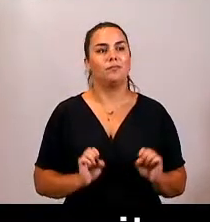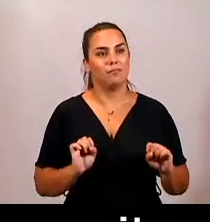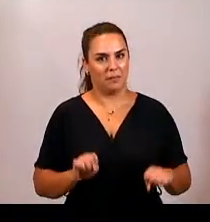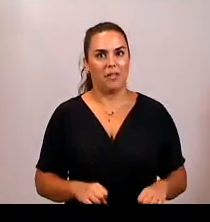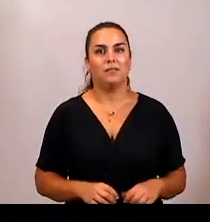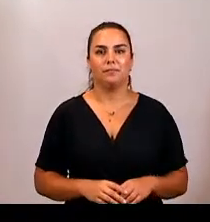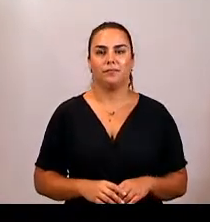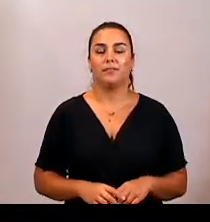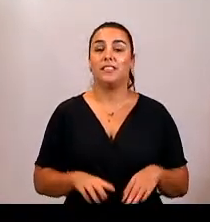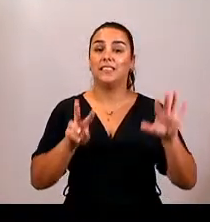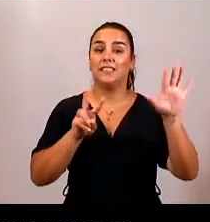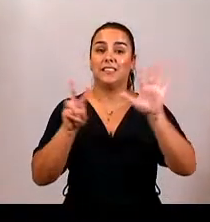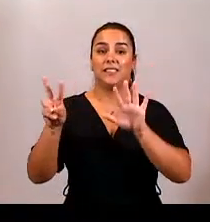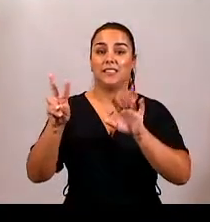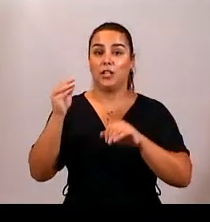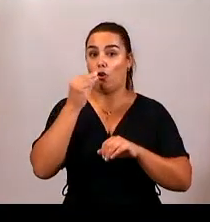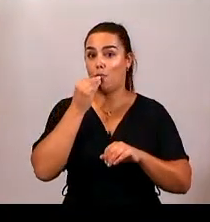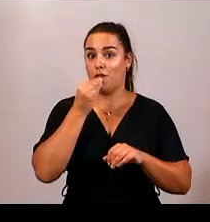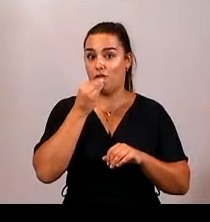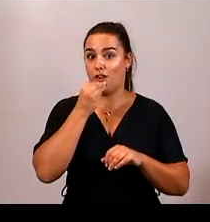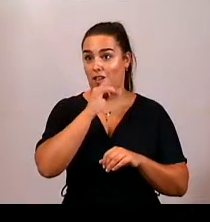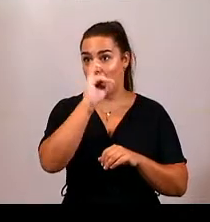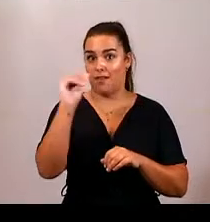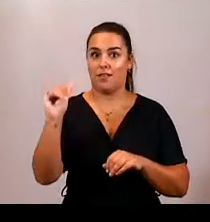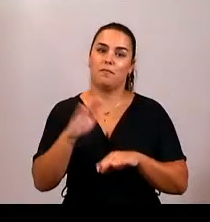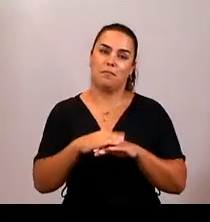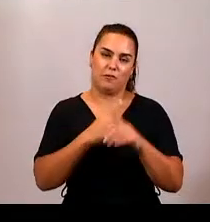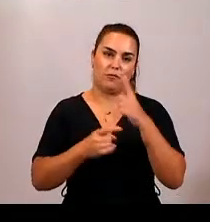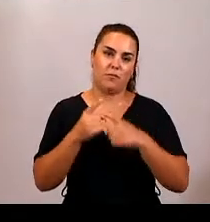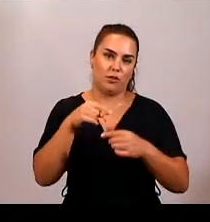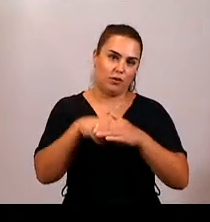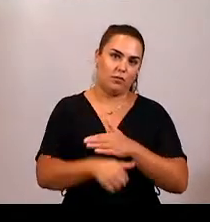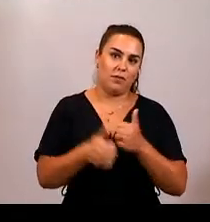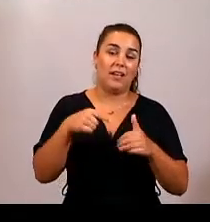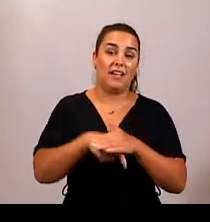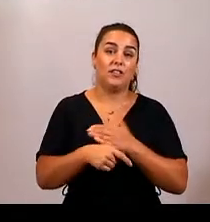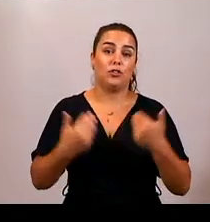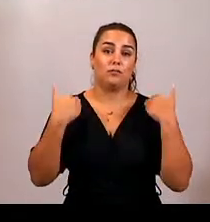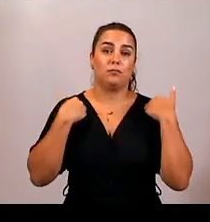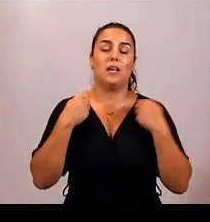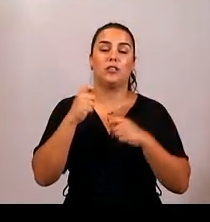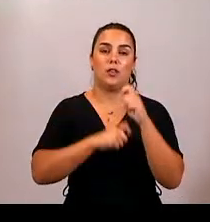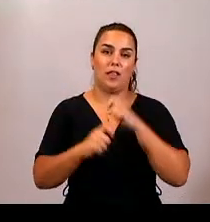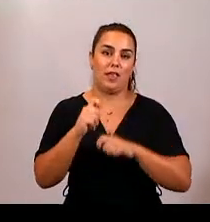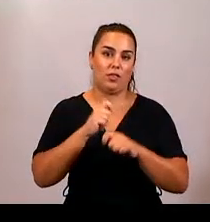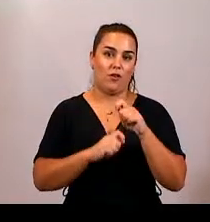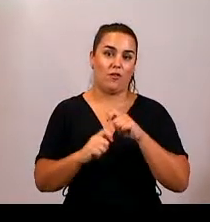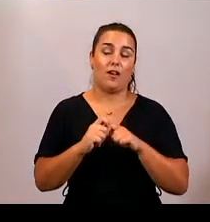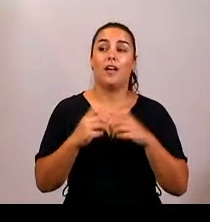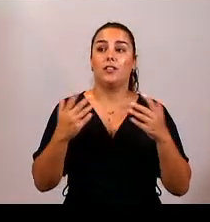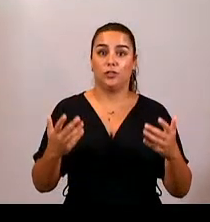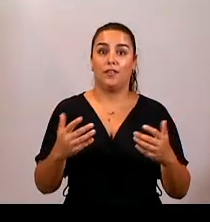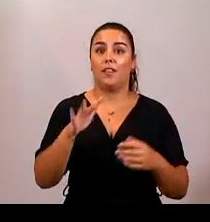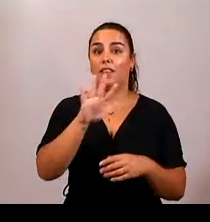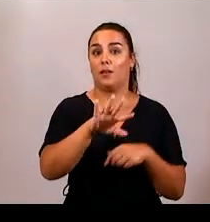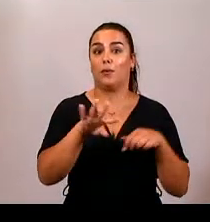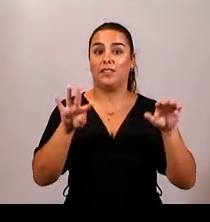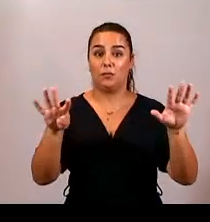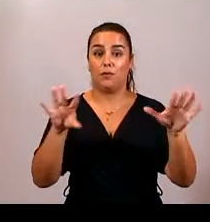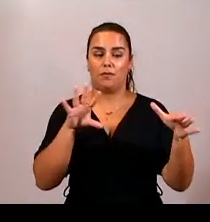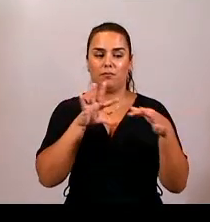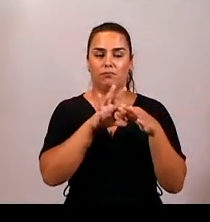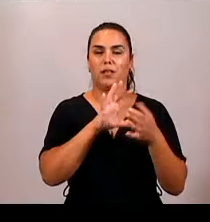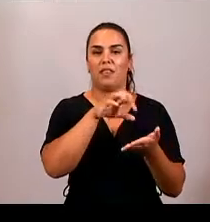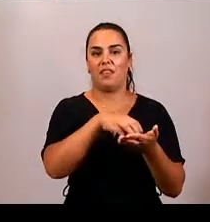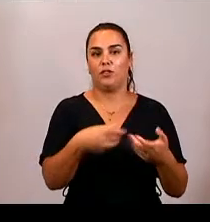Hay 77 comedores, para que les amplío la información, gestionados por AMPAs, y de ellos 59 pertenecen a